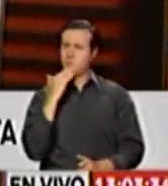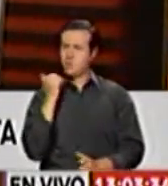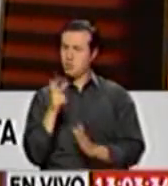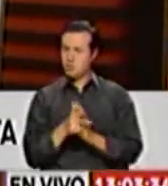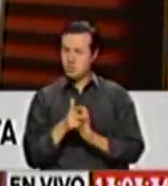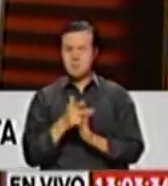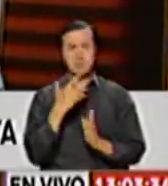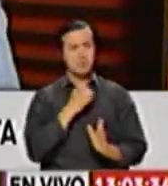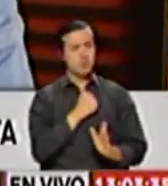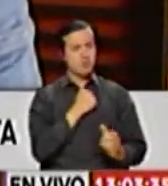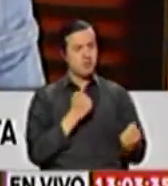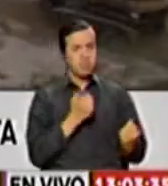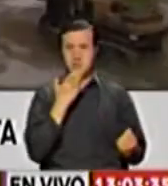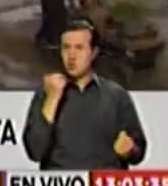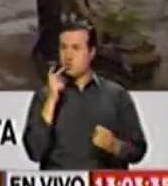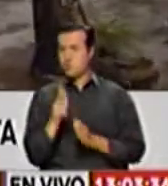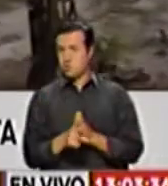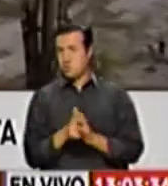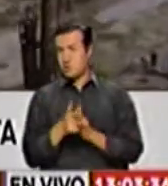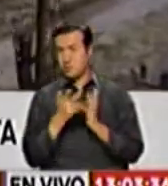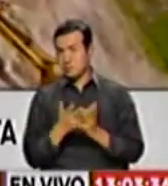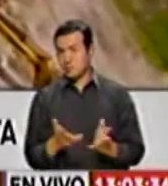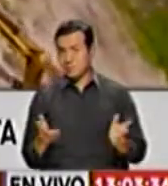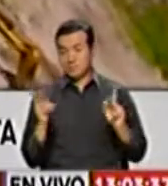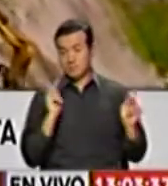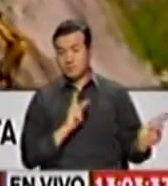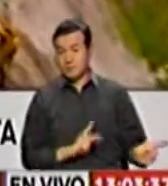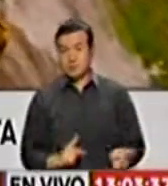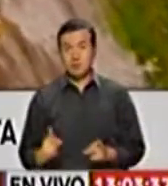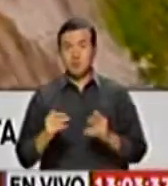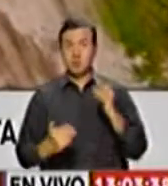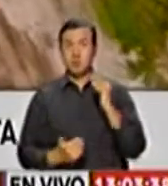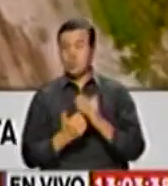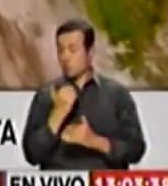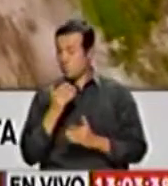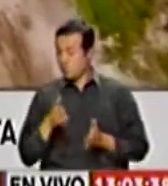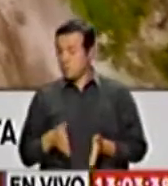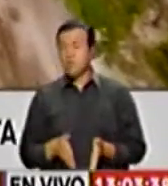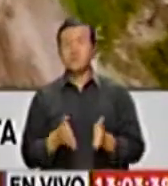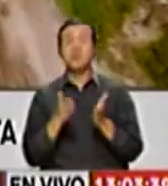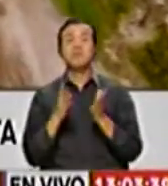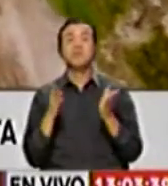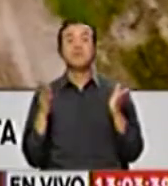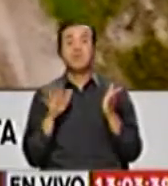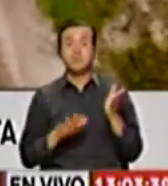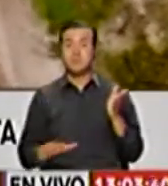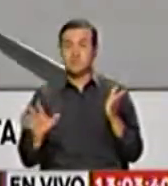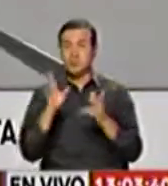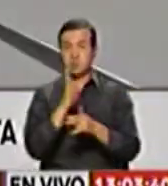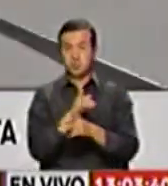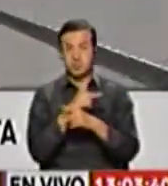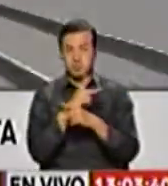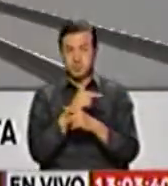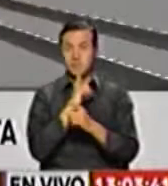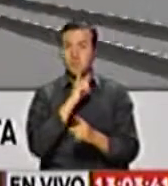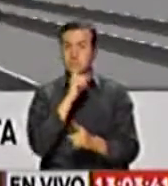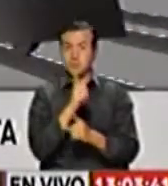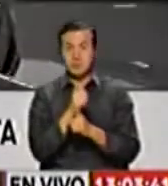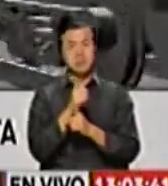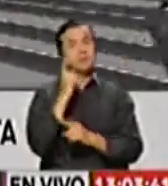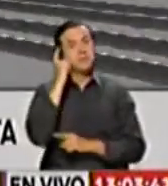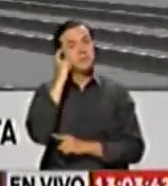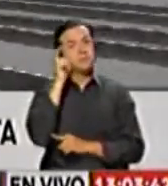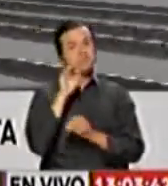vez de irme en mi carro, voy en tren. Según la planificación, la nueva ruta ferroviaria cruzará zonas productivas. Por ello,